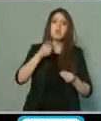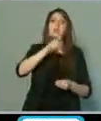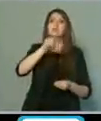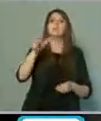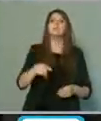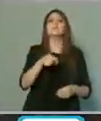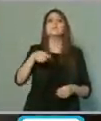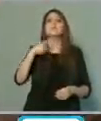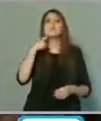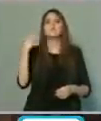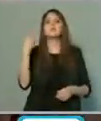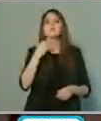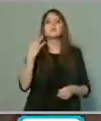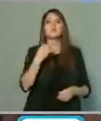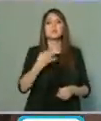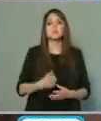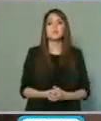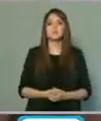delicia que se llama